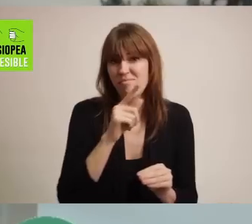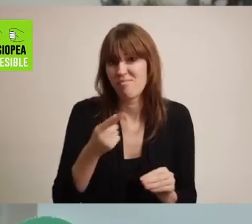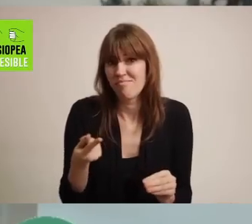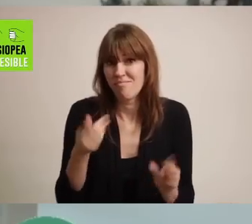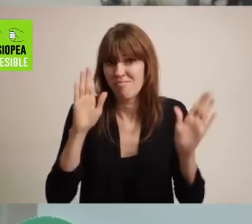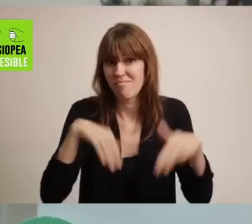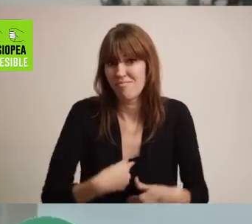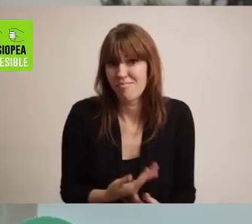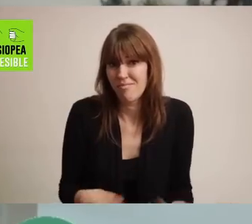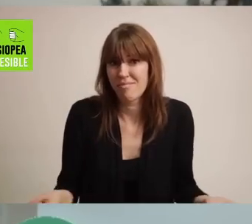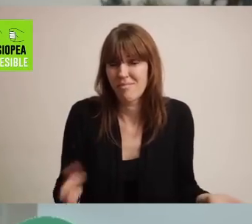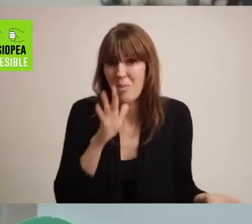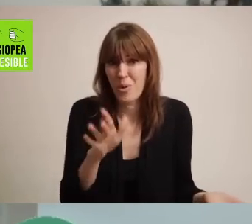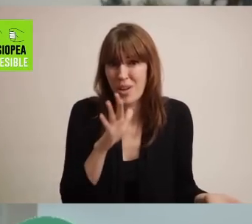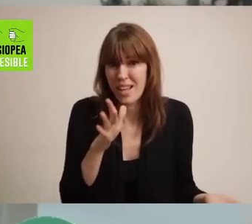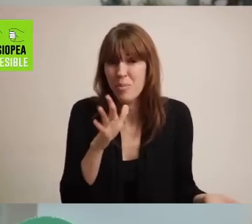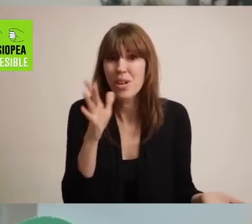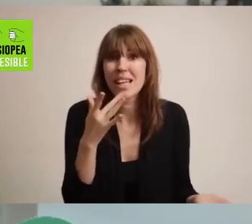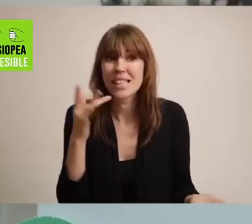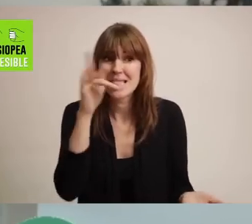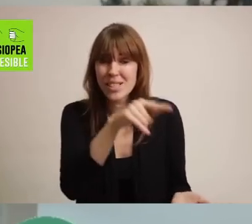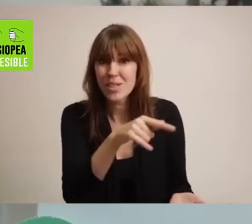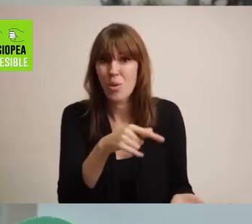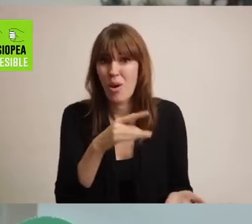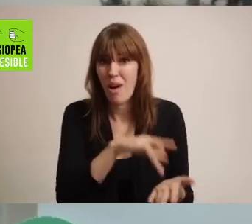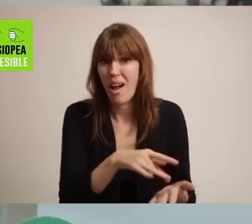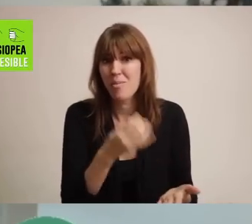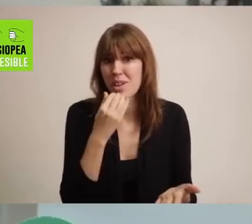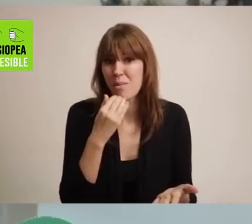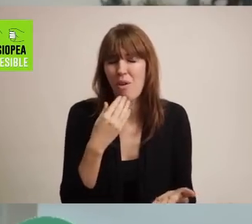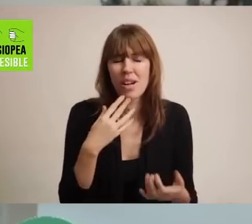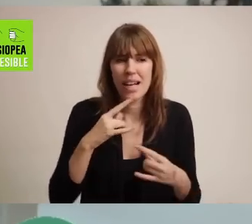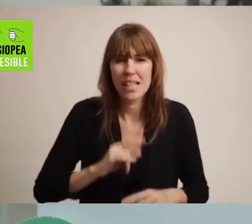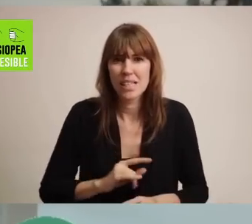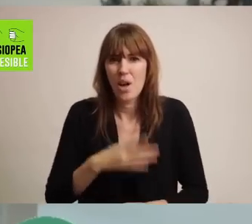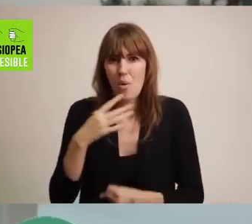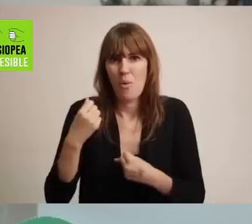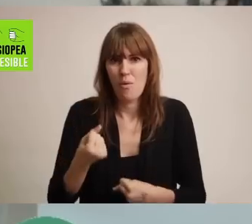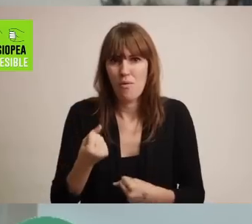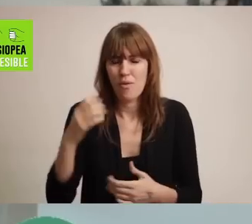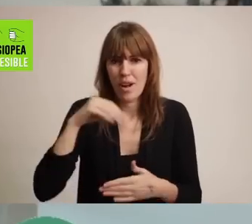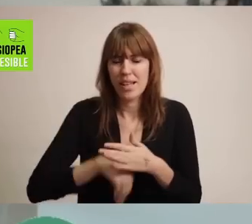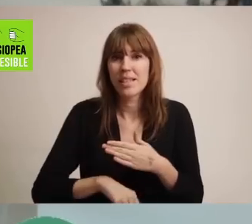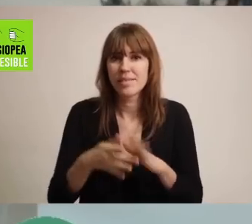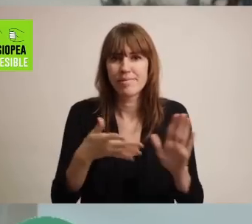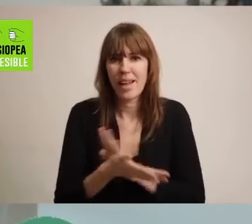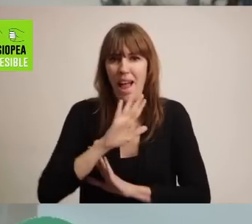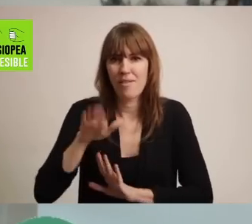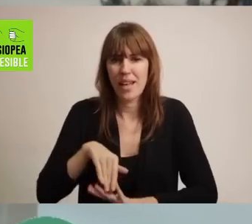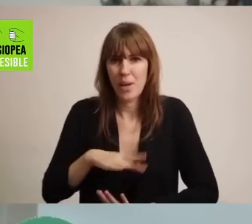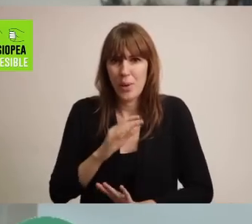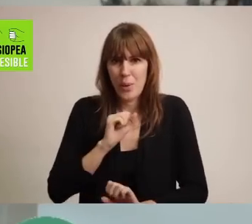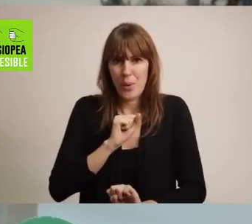curativa, lo único que puede hacer la persona, si es que es fuerte la crisis, incluso a niveles medios, es que se ponga en guardia por